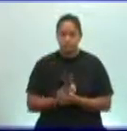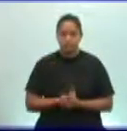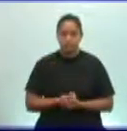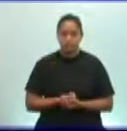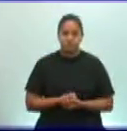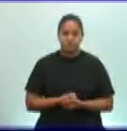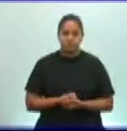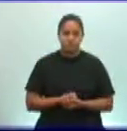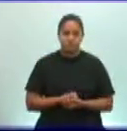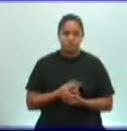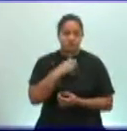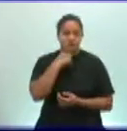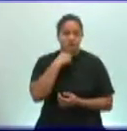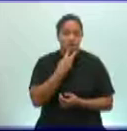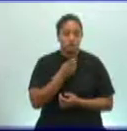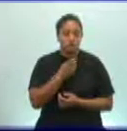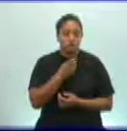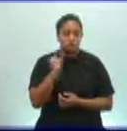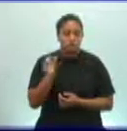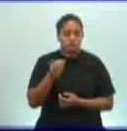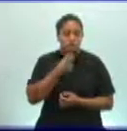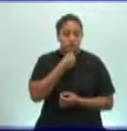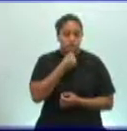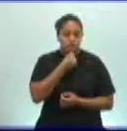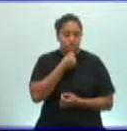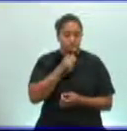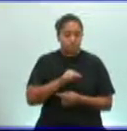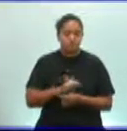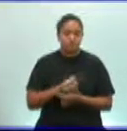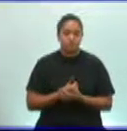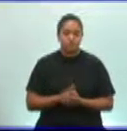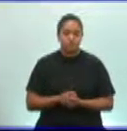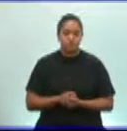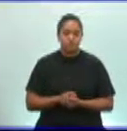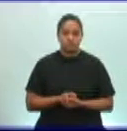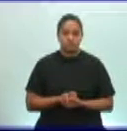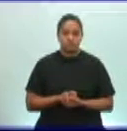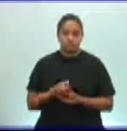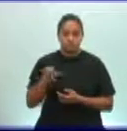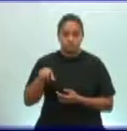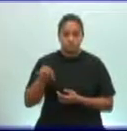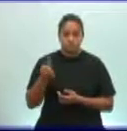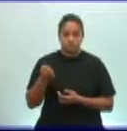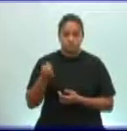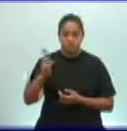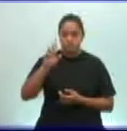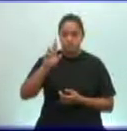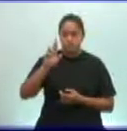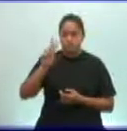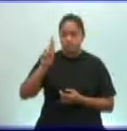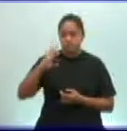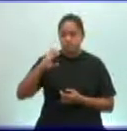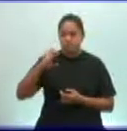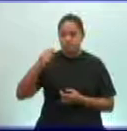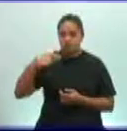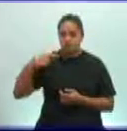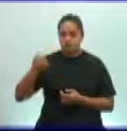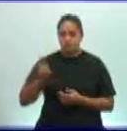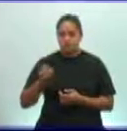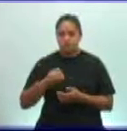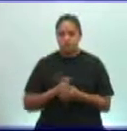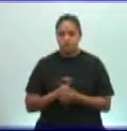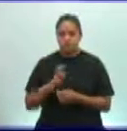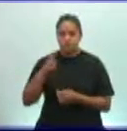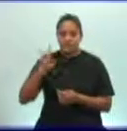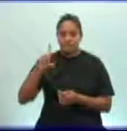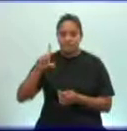sosegada, juiciosa, por supuesto. Una garrucha no es más que una polea. Usted verá imagen que aparece. En cuanto a